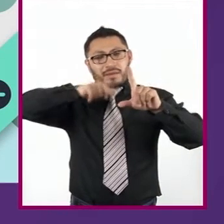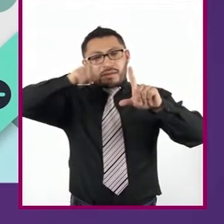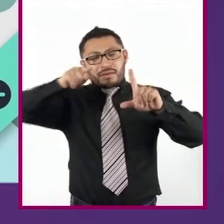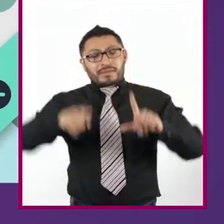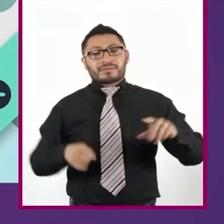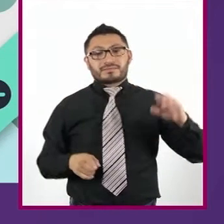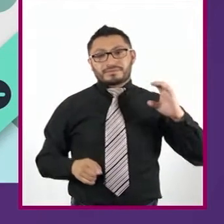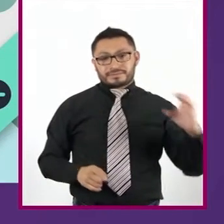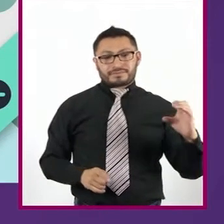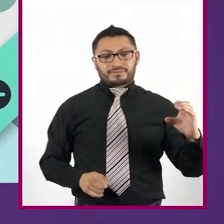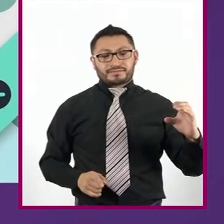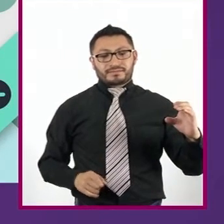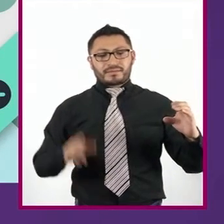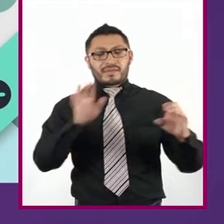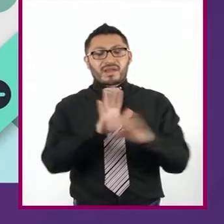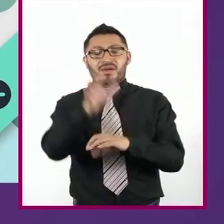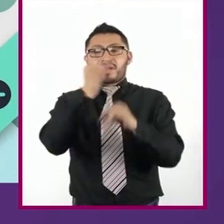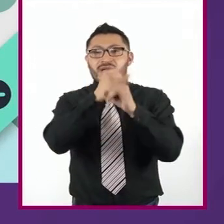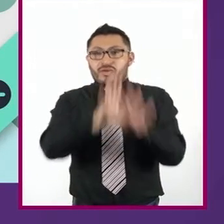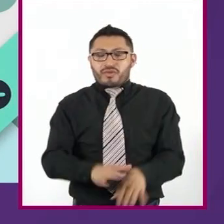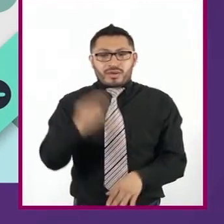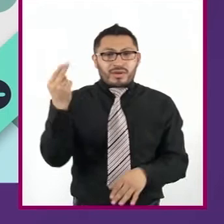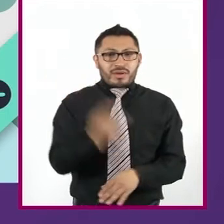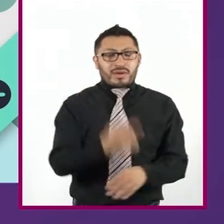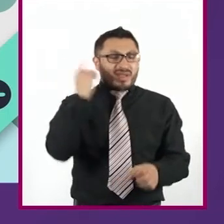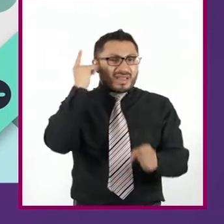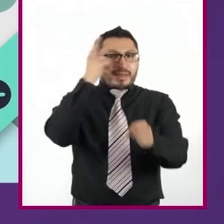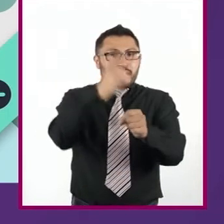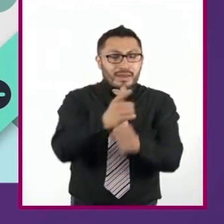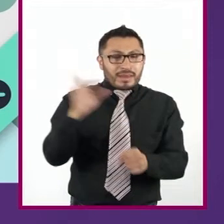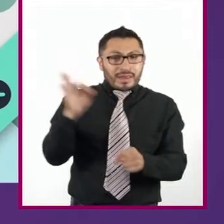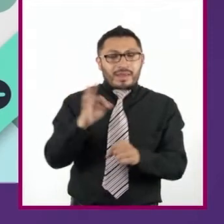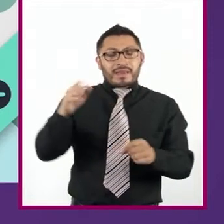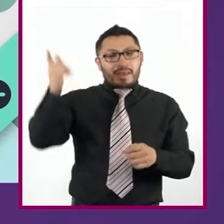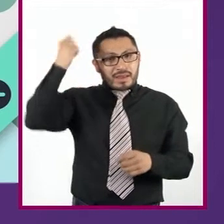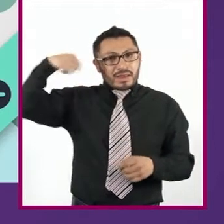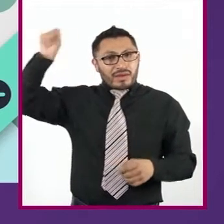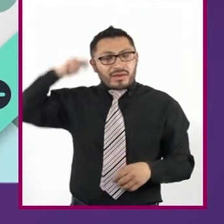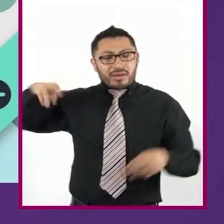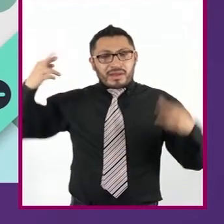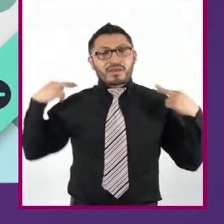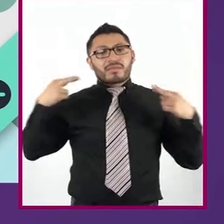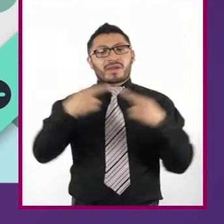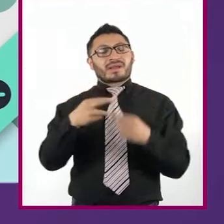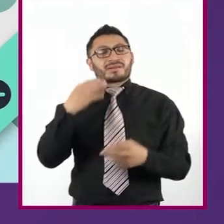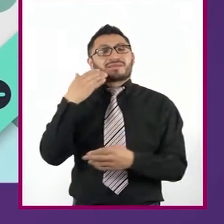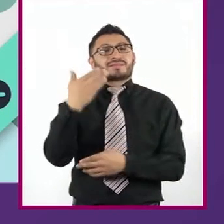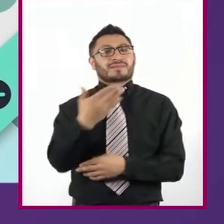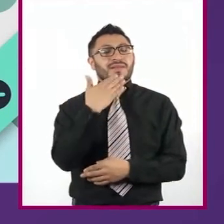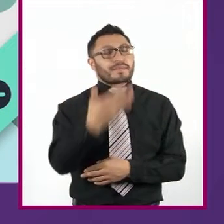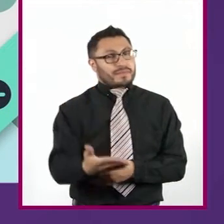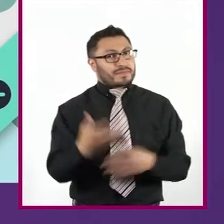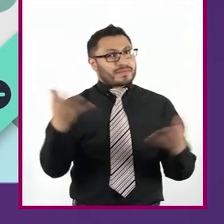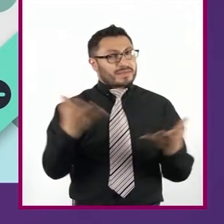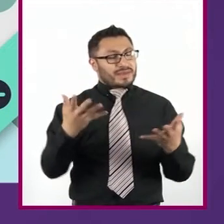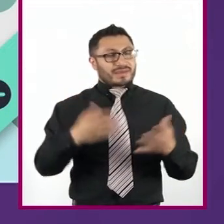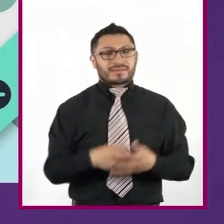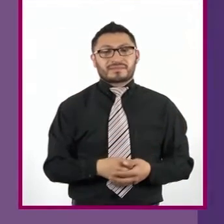Inciso C. ¿Qué datos se necesitan para saber si la hipótesis de los maestros es correcta?